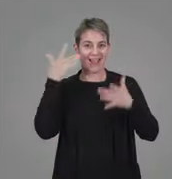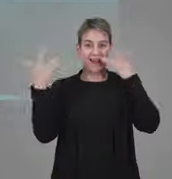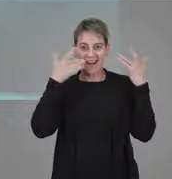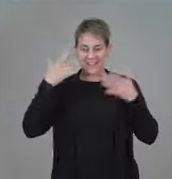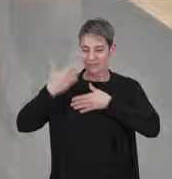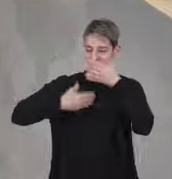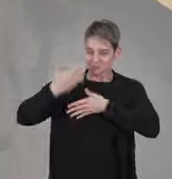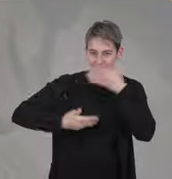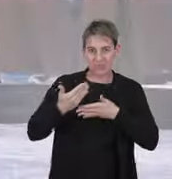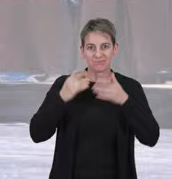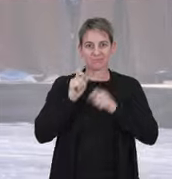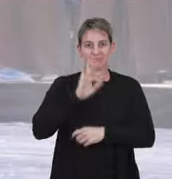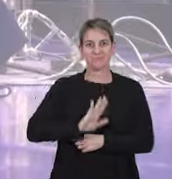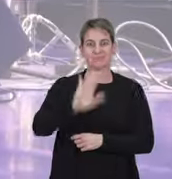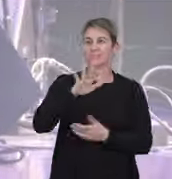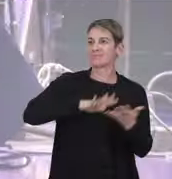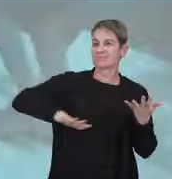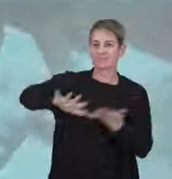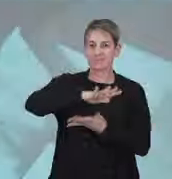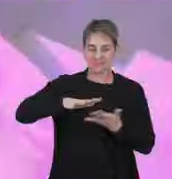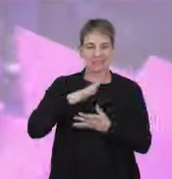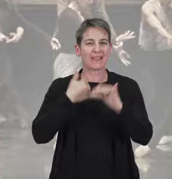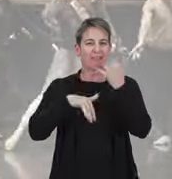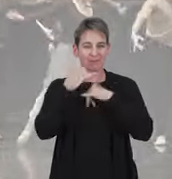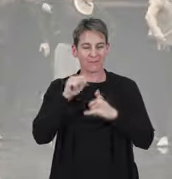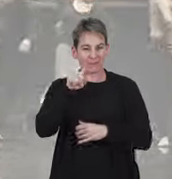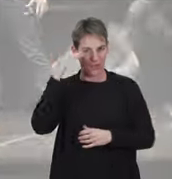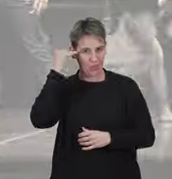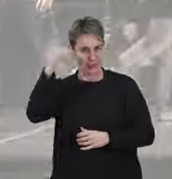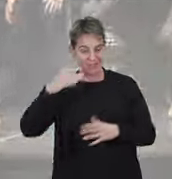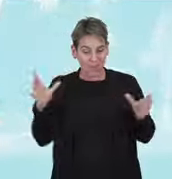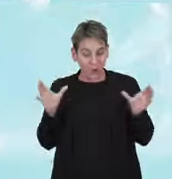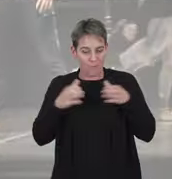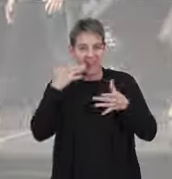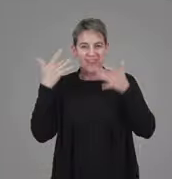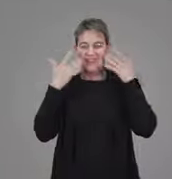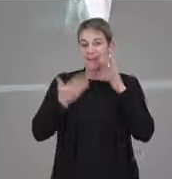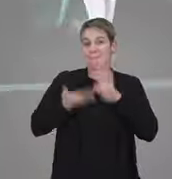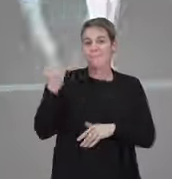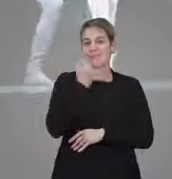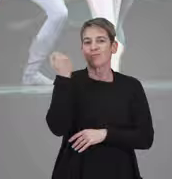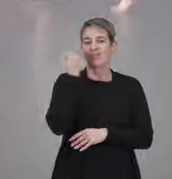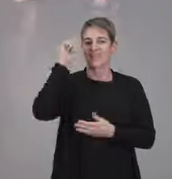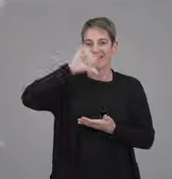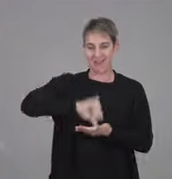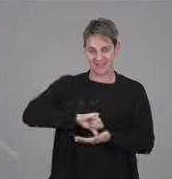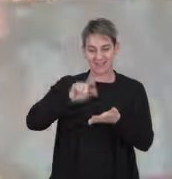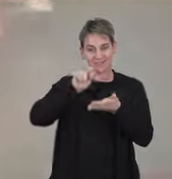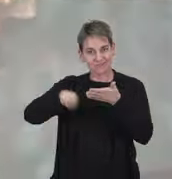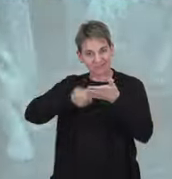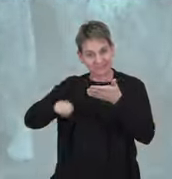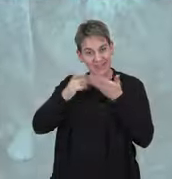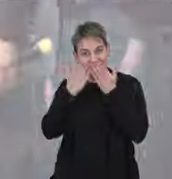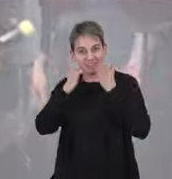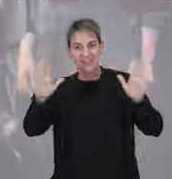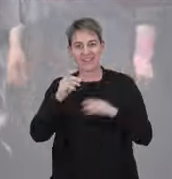artes. Desarrolla al máximo tu potencial profesional y formate como docente junto a la comunidad de artistas más importante del país.